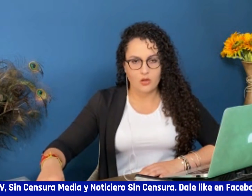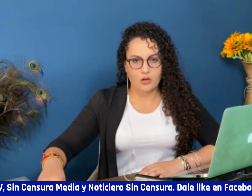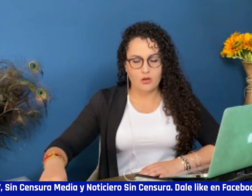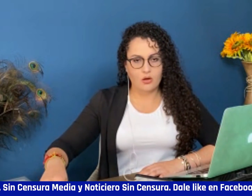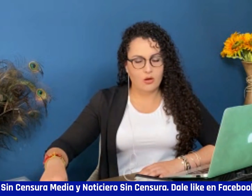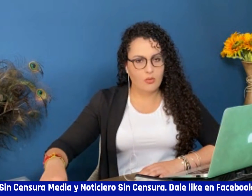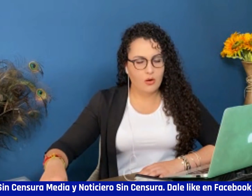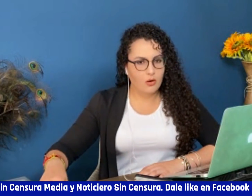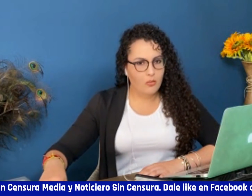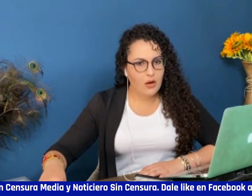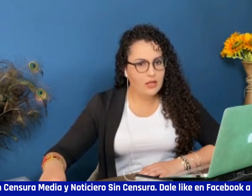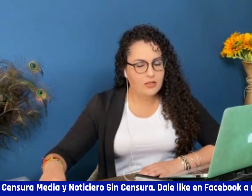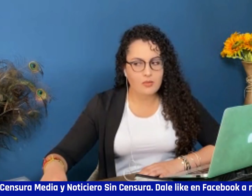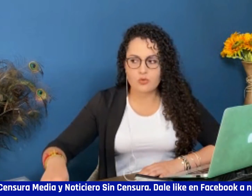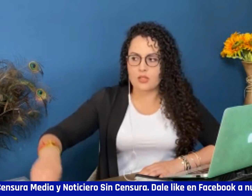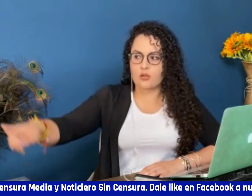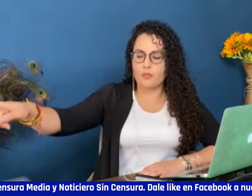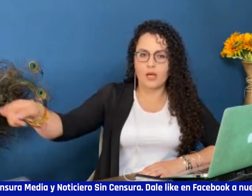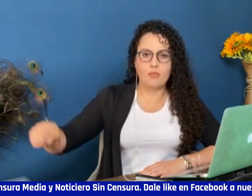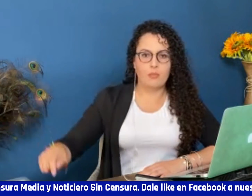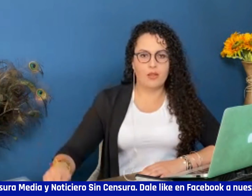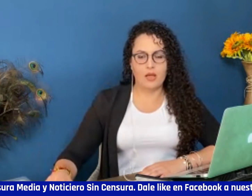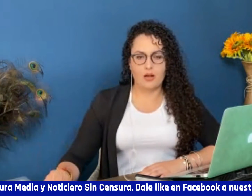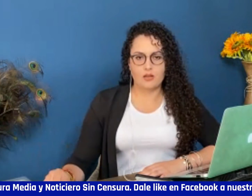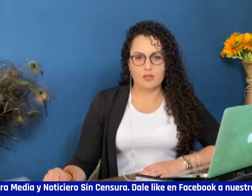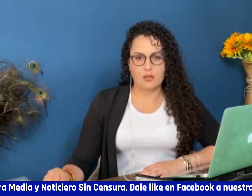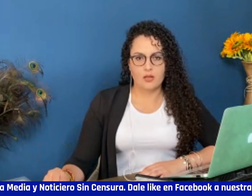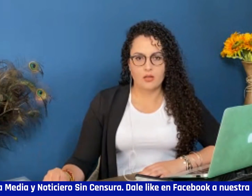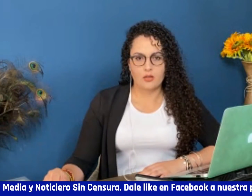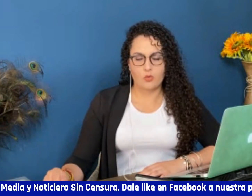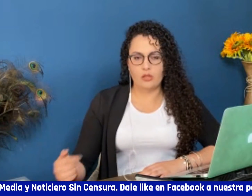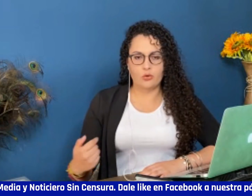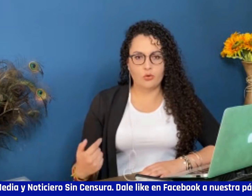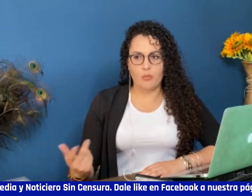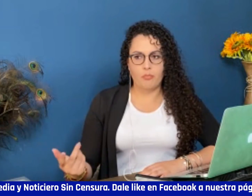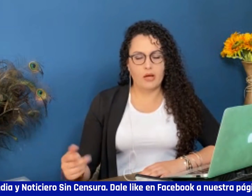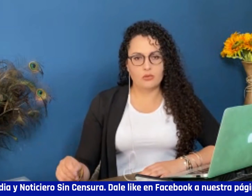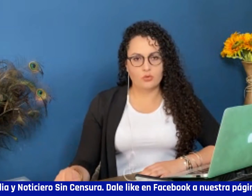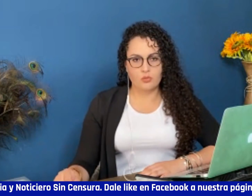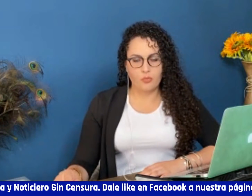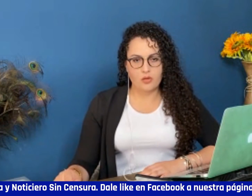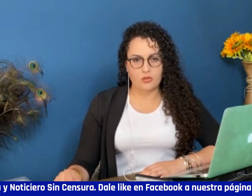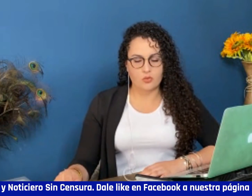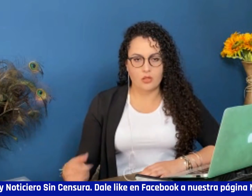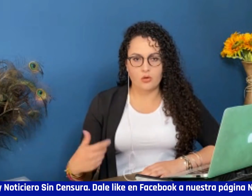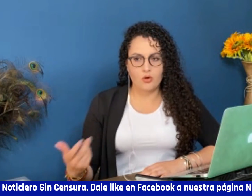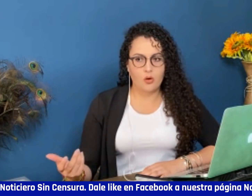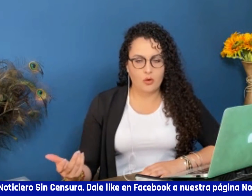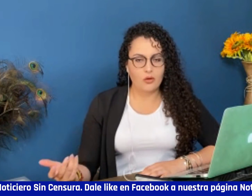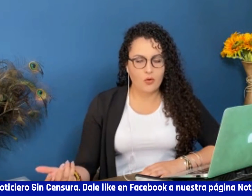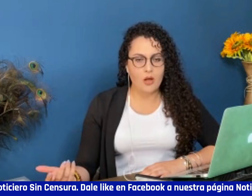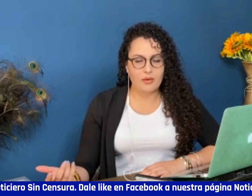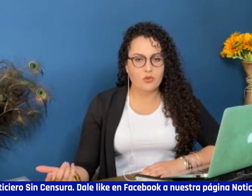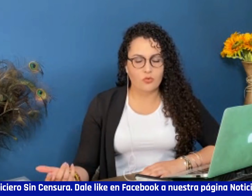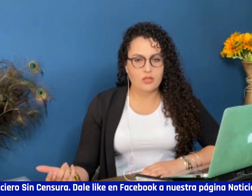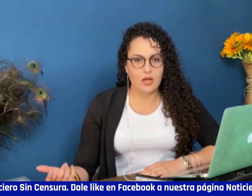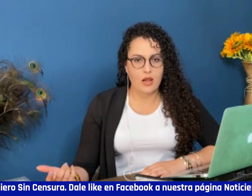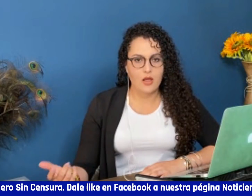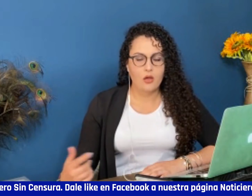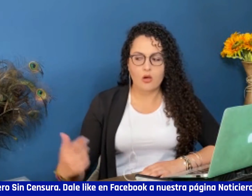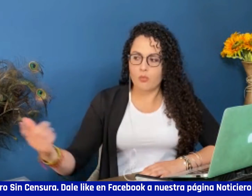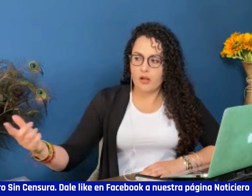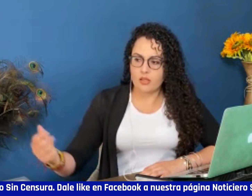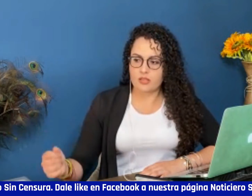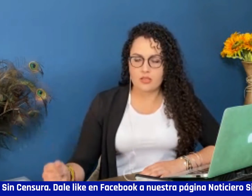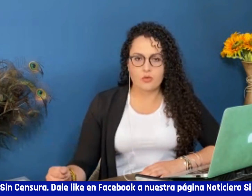impuestos? ¿Cómo le decimos al señor págame el predial cuando tú no pagas tus impuestos, cuando hay una evasión